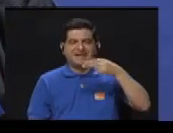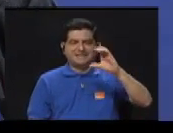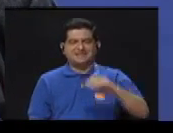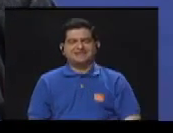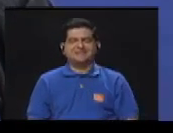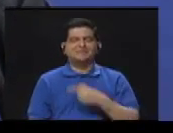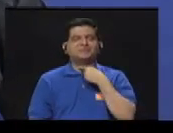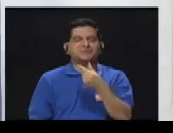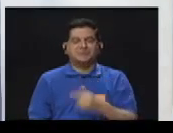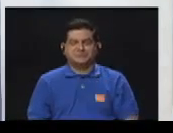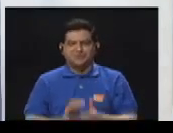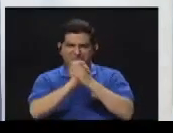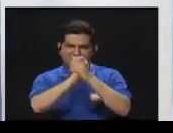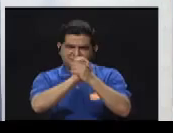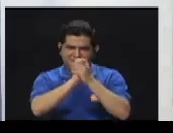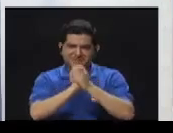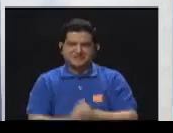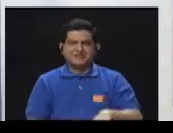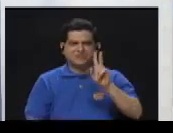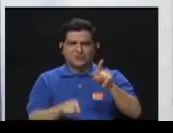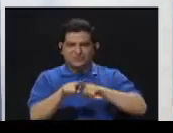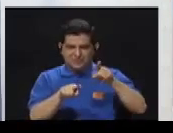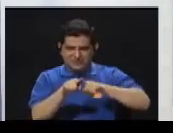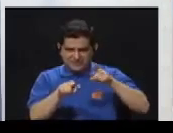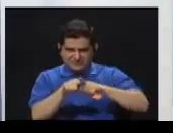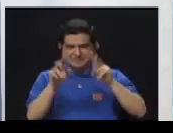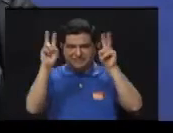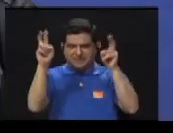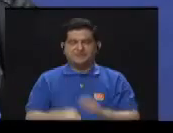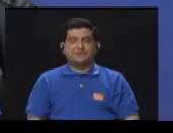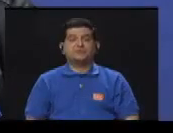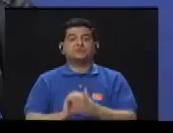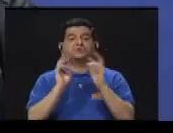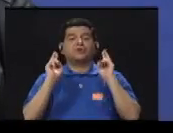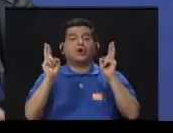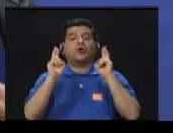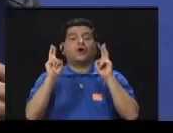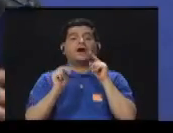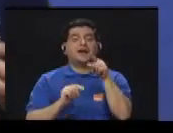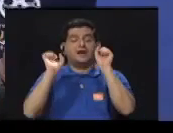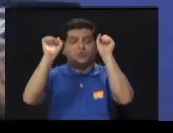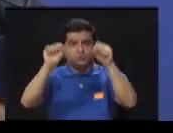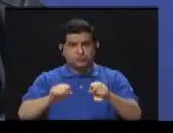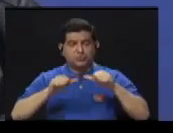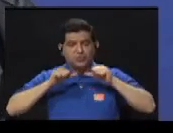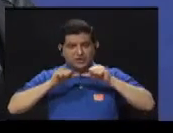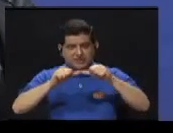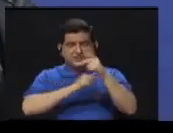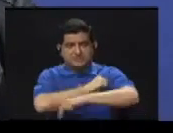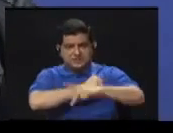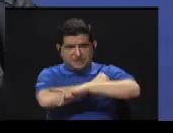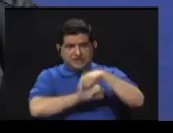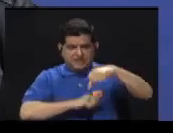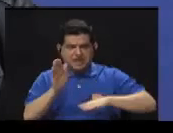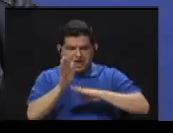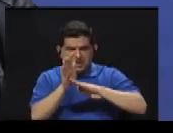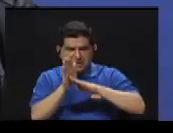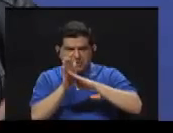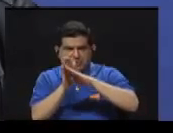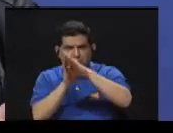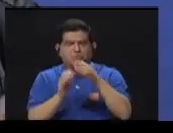gracias, Héctor. A la orden. Felicitaciones por Tres Hermanos y de verdad que ojalá que puedas continuar en el país